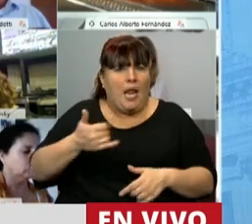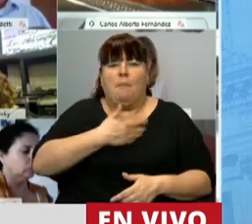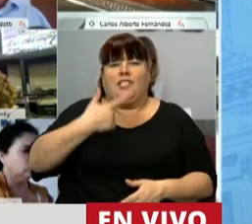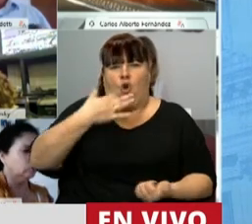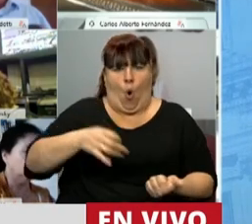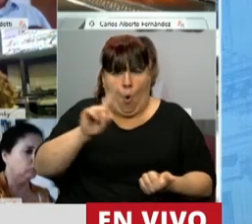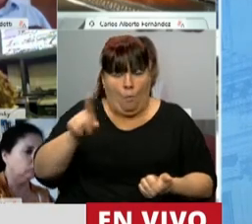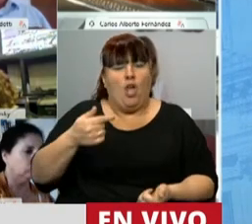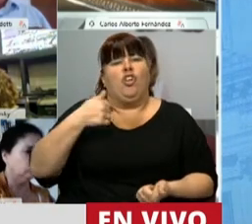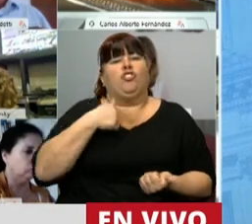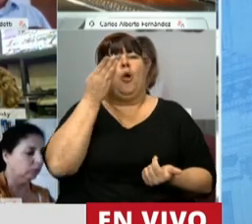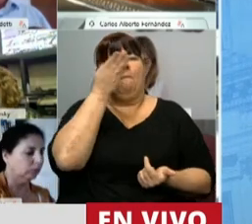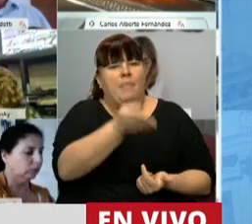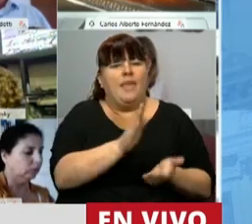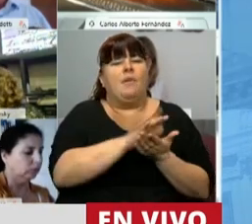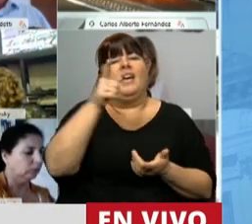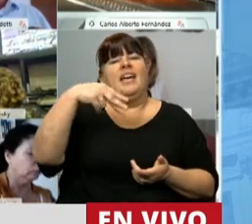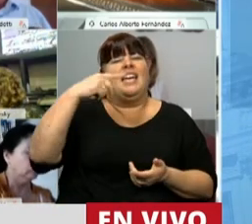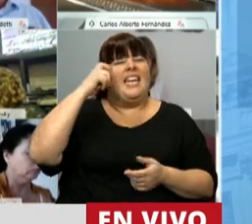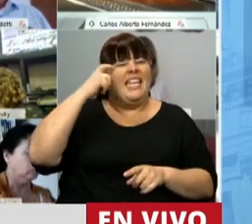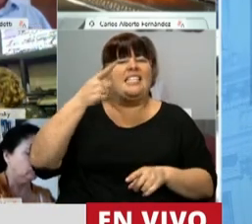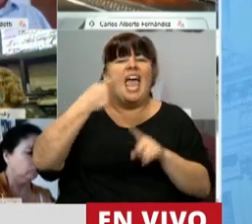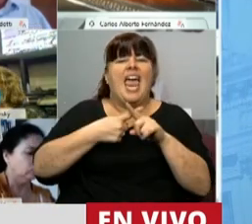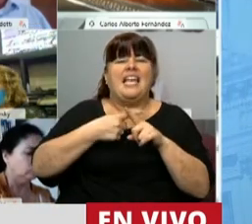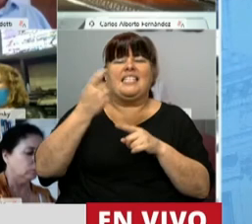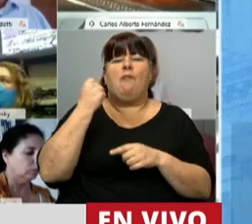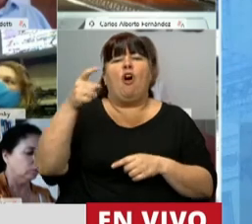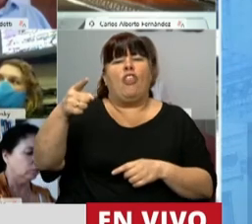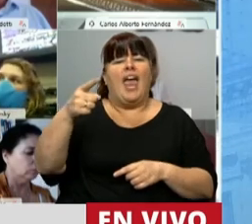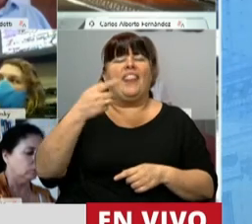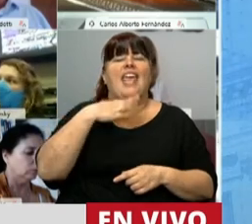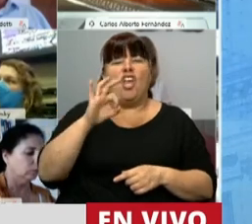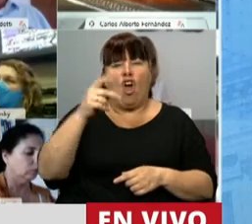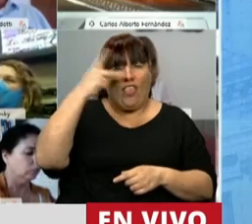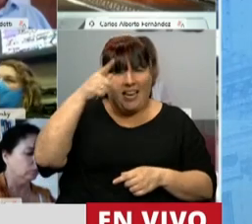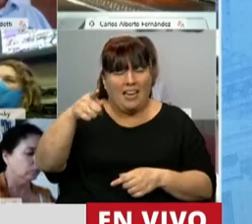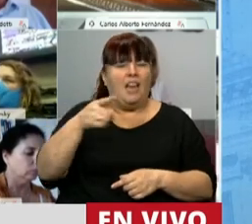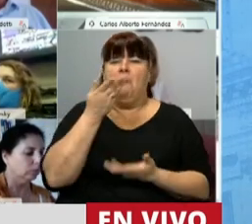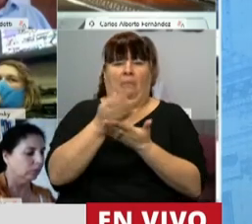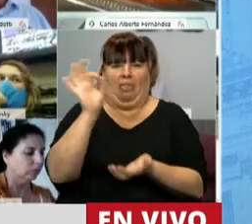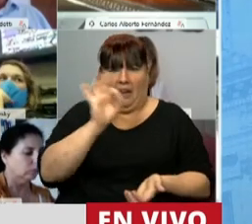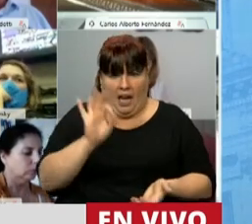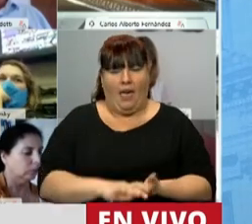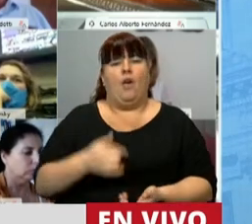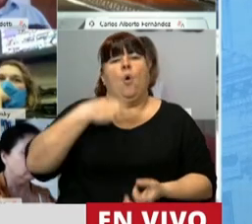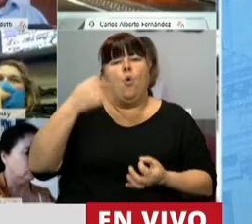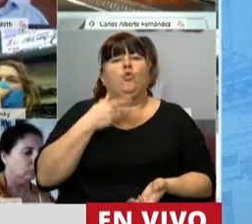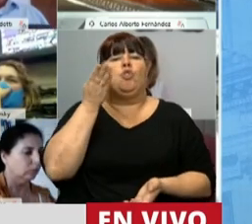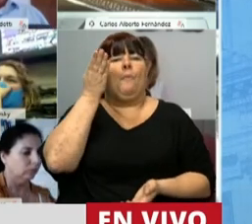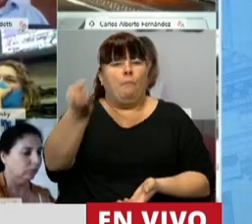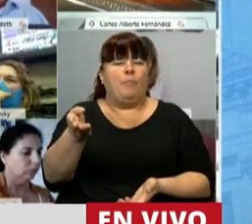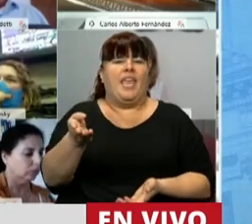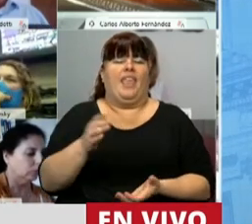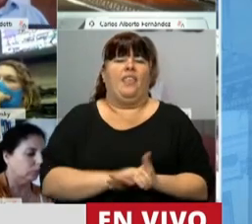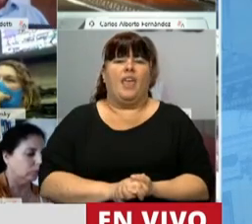cumplió. Me tocó pedirle que se la pida a Nissen, ex apoderado de Máximo Kirchner y de Florencia Kirchner, no se la pidió. Me tocó que se la pida a